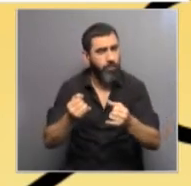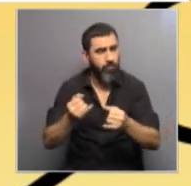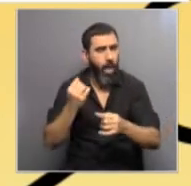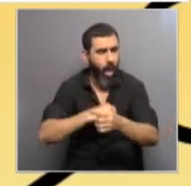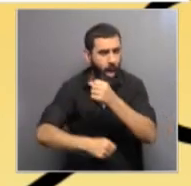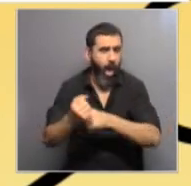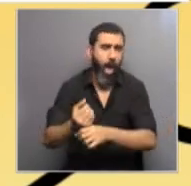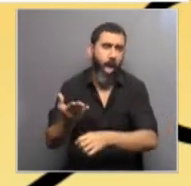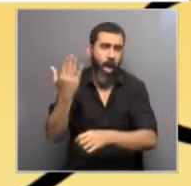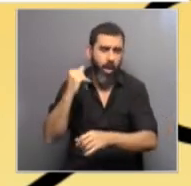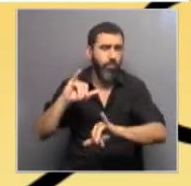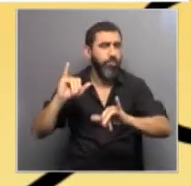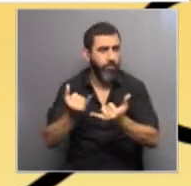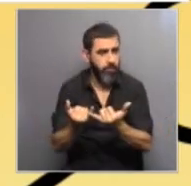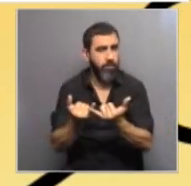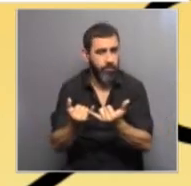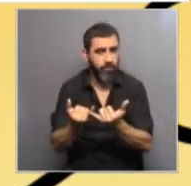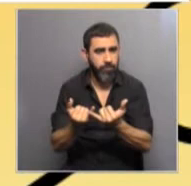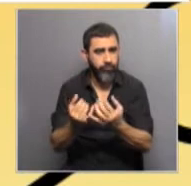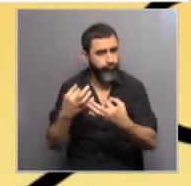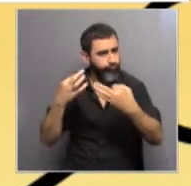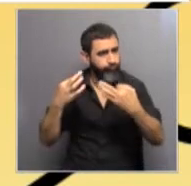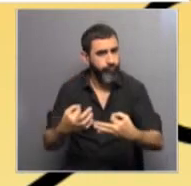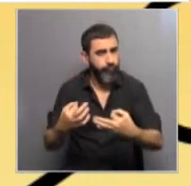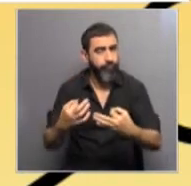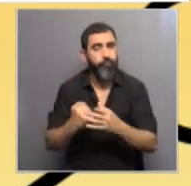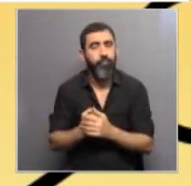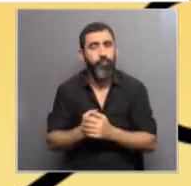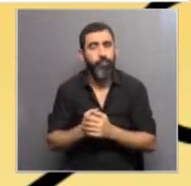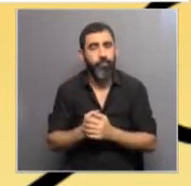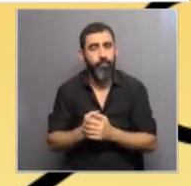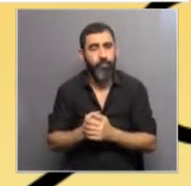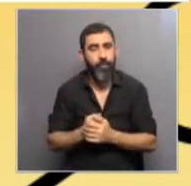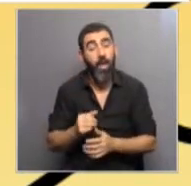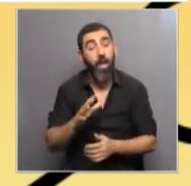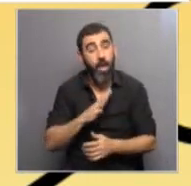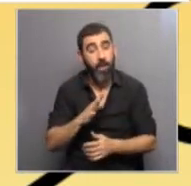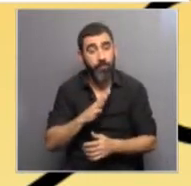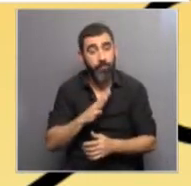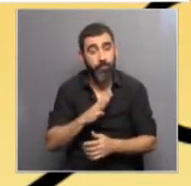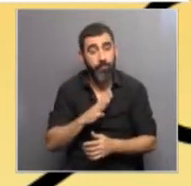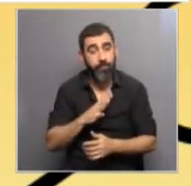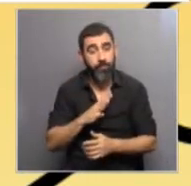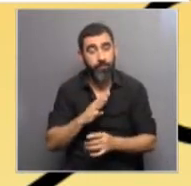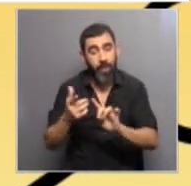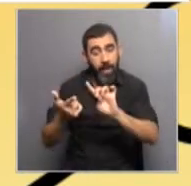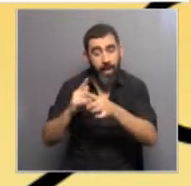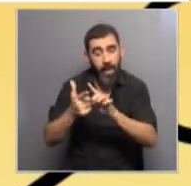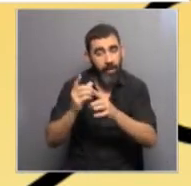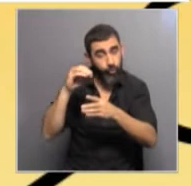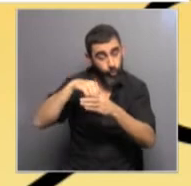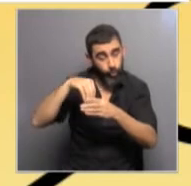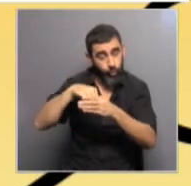años que se está estableciendo de manera sólida, es que hay una interrelación muy